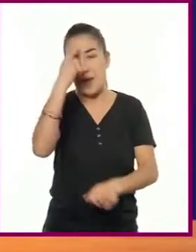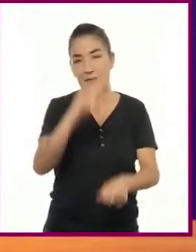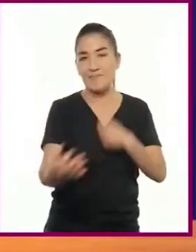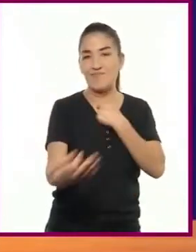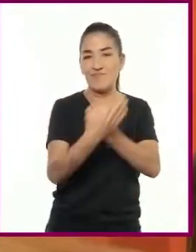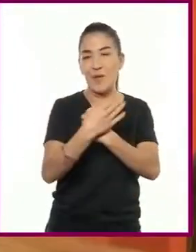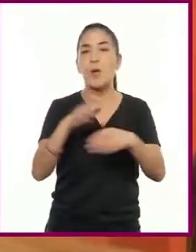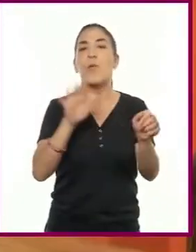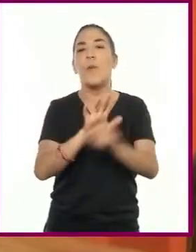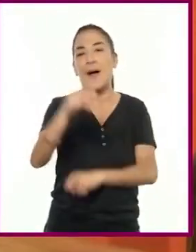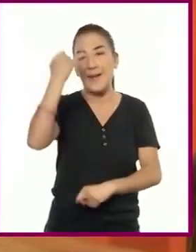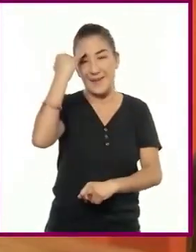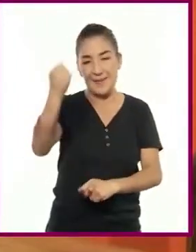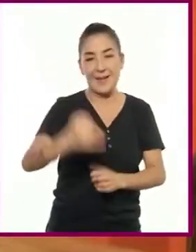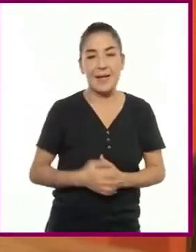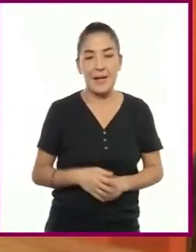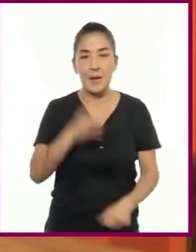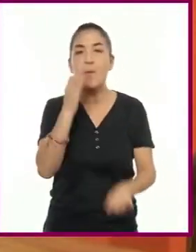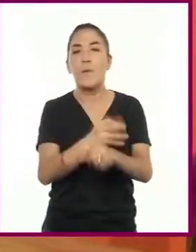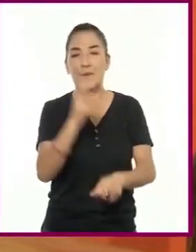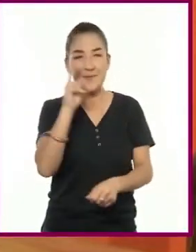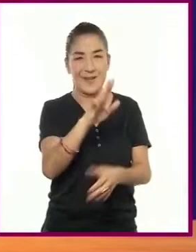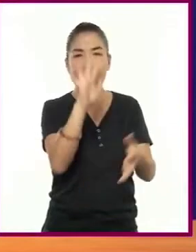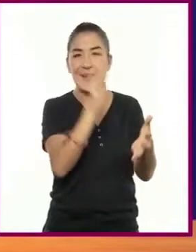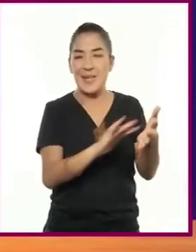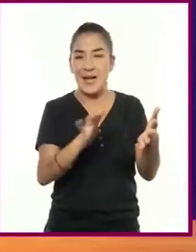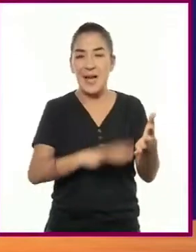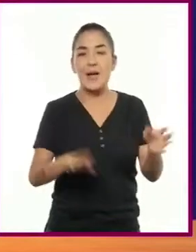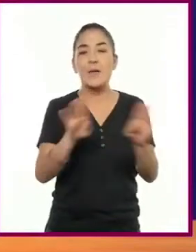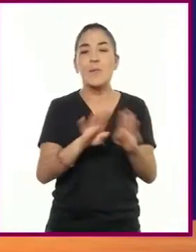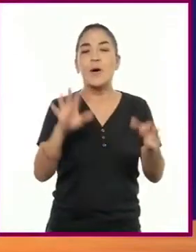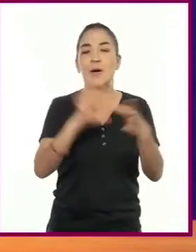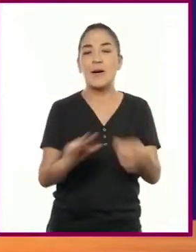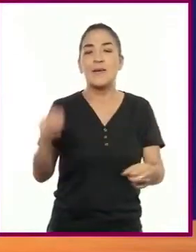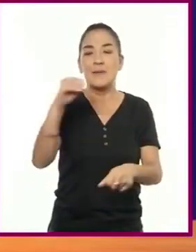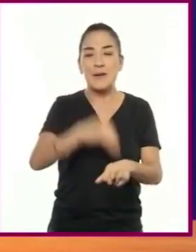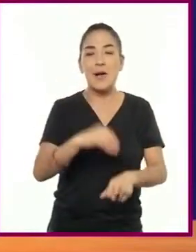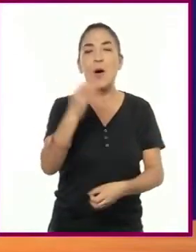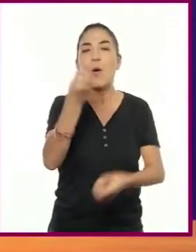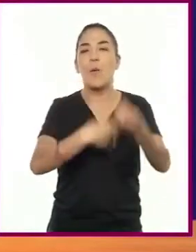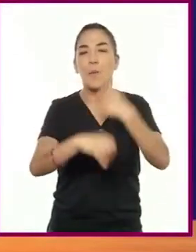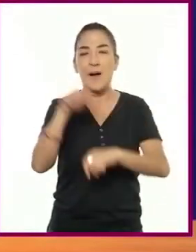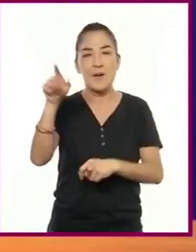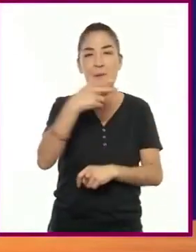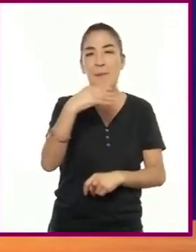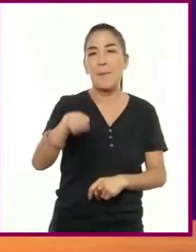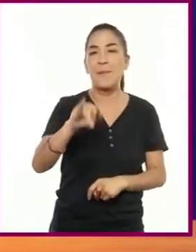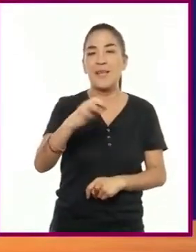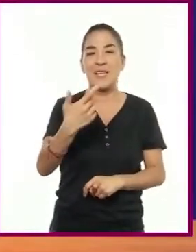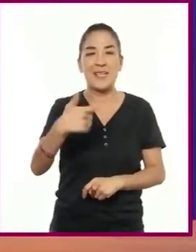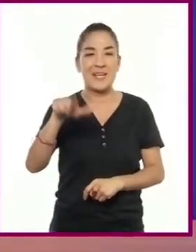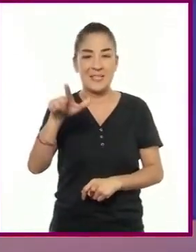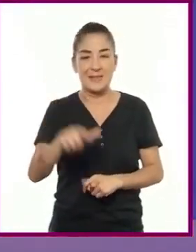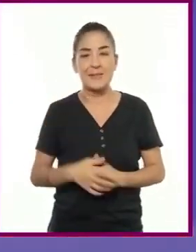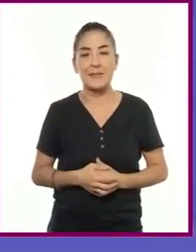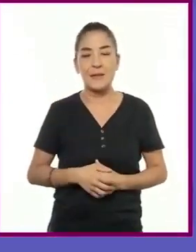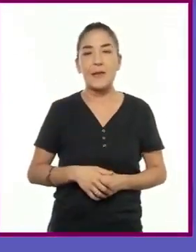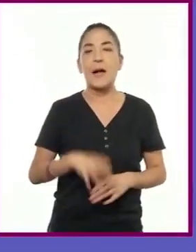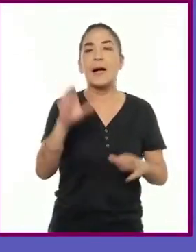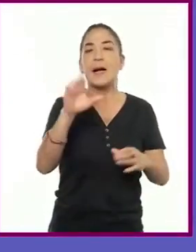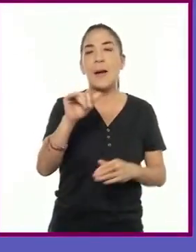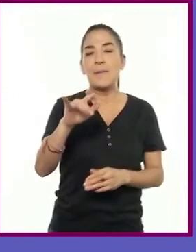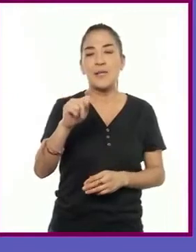las posturas. Leamos este fabuloso texto argumentativo, obra de Miguel de Cervantes Saavedra,